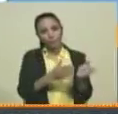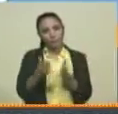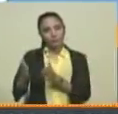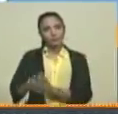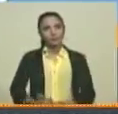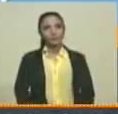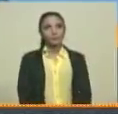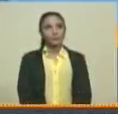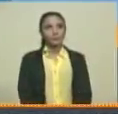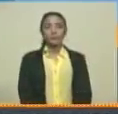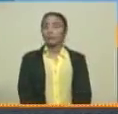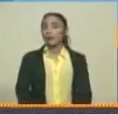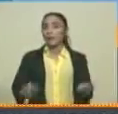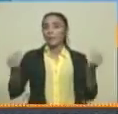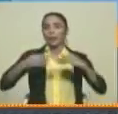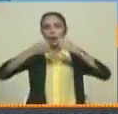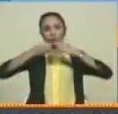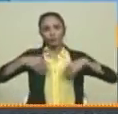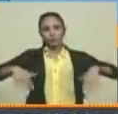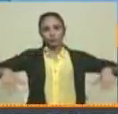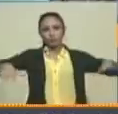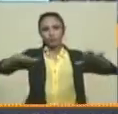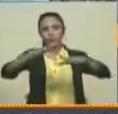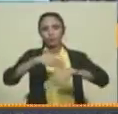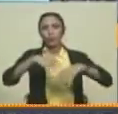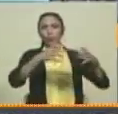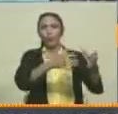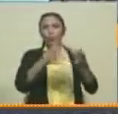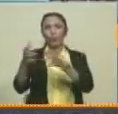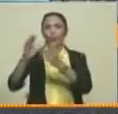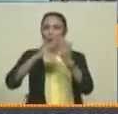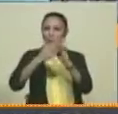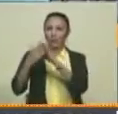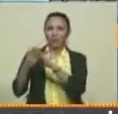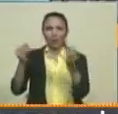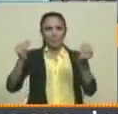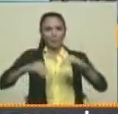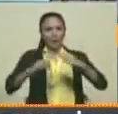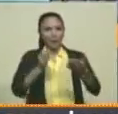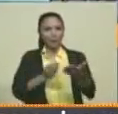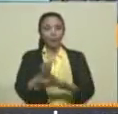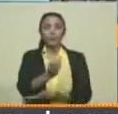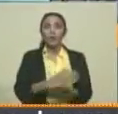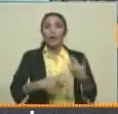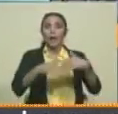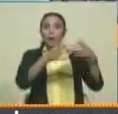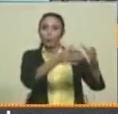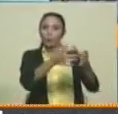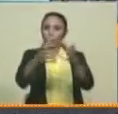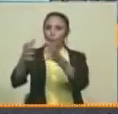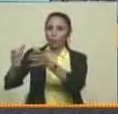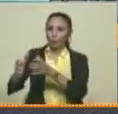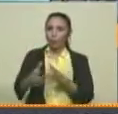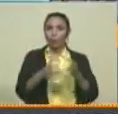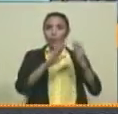a expandir las comunas y avanzar hacia las ciudades comunales.